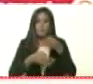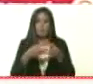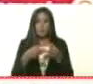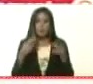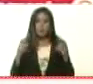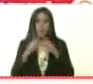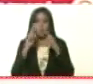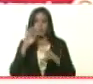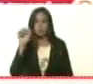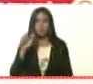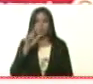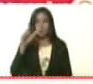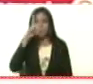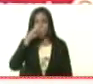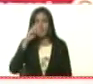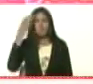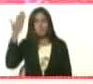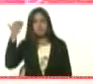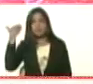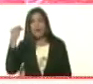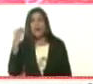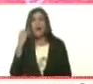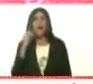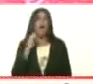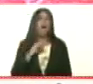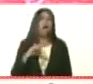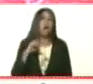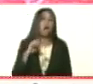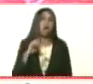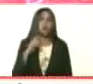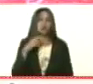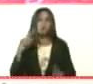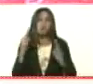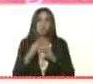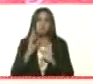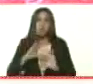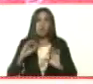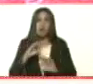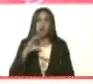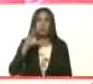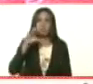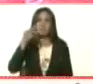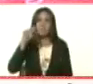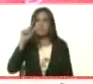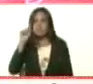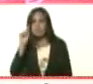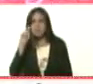fue en julio del año pasado. Yo, ajá, ¿y de cuándo yo no me encontraba con los CPT, Piñate? Ajá,